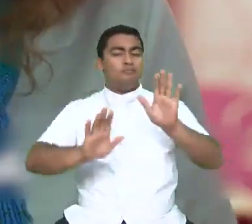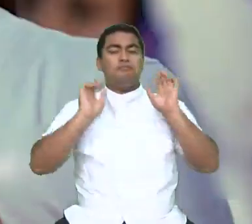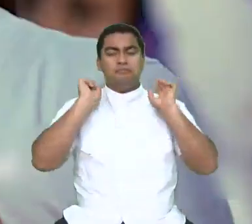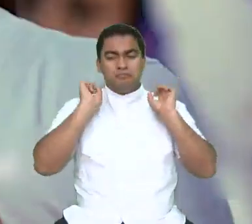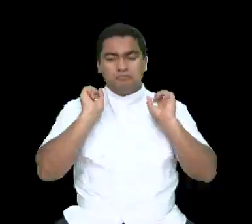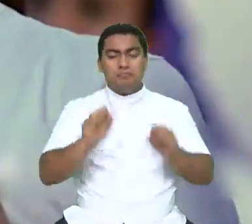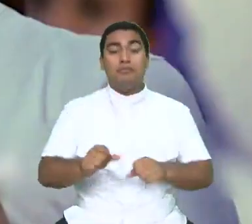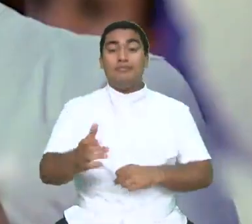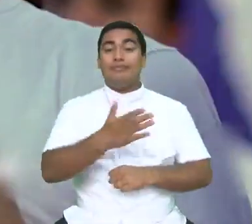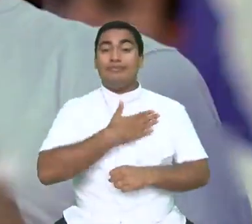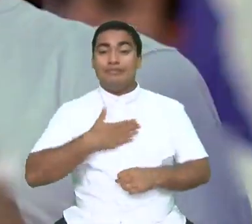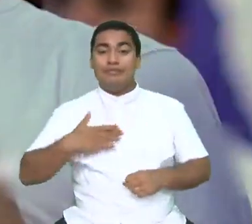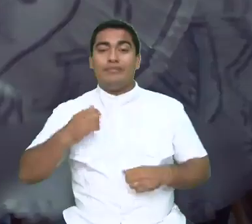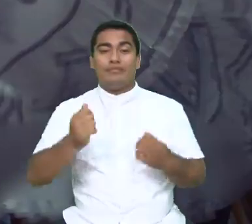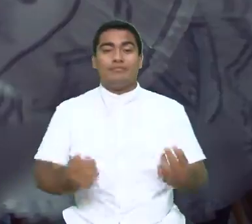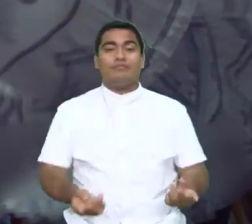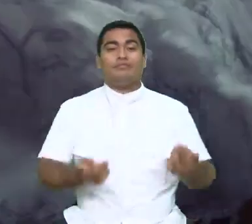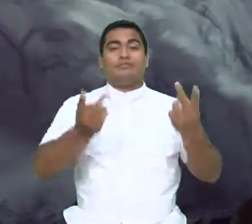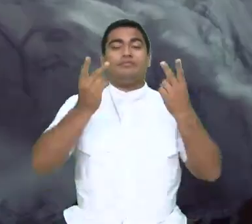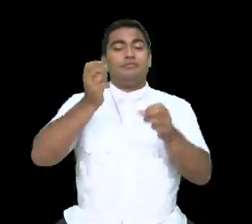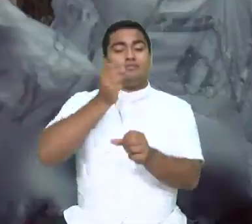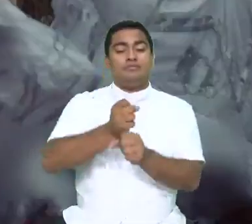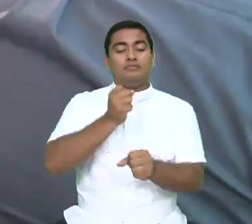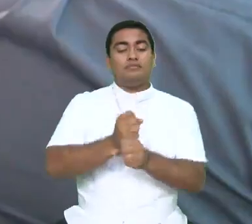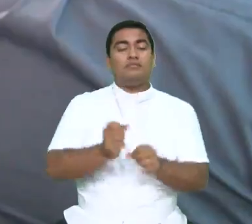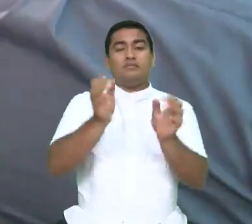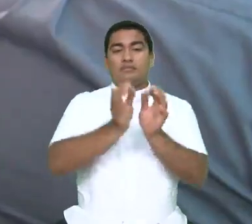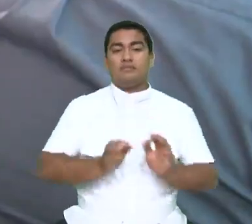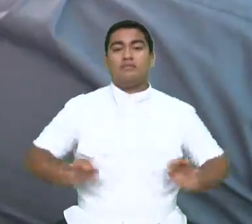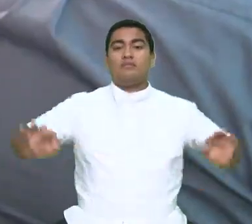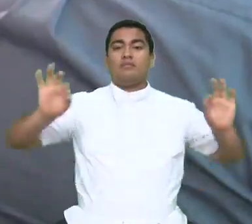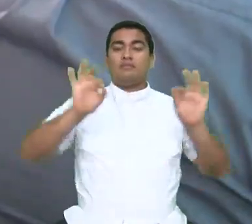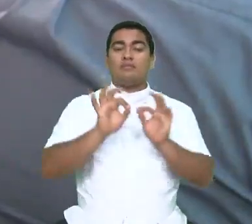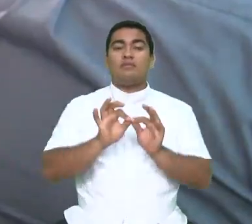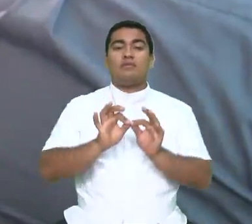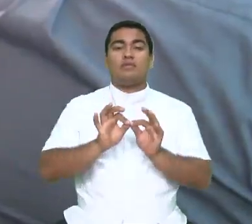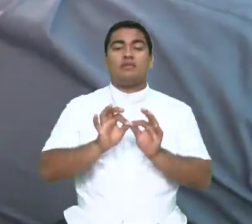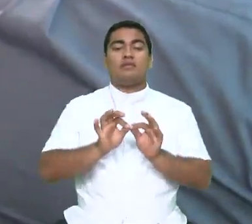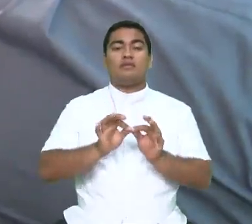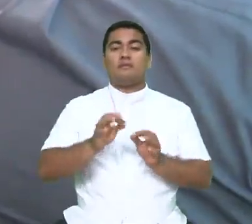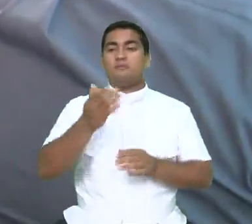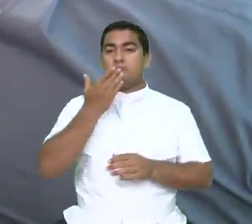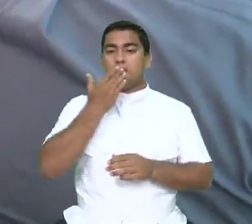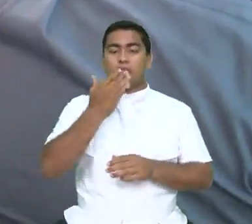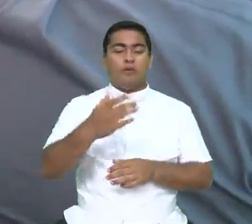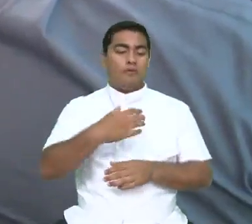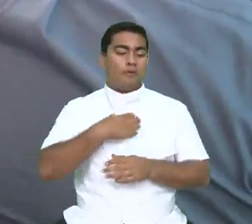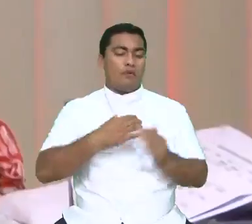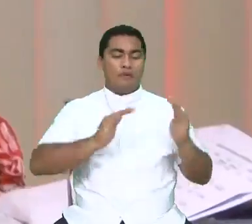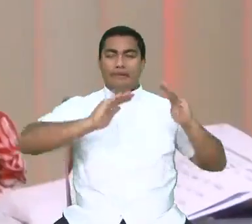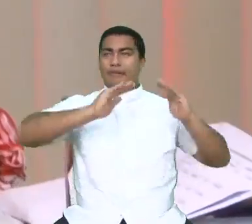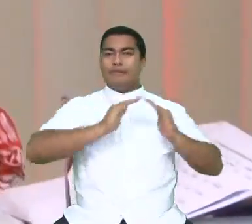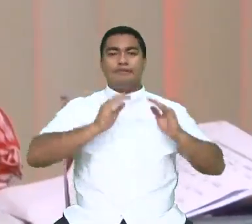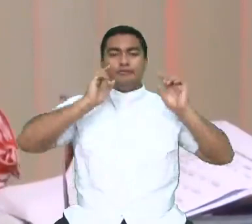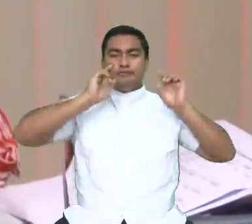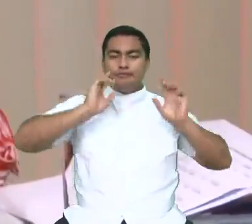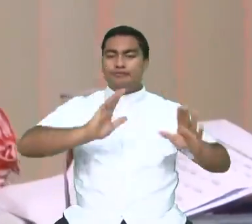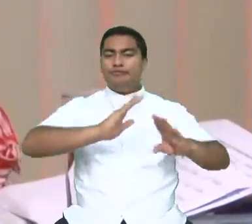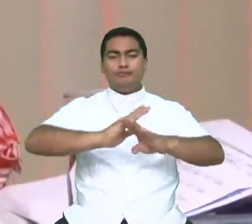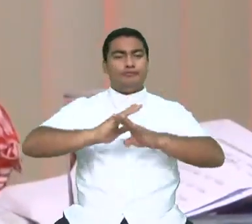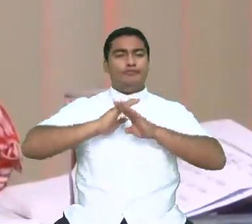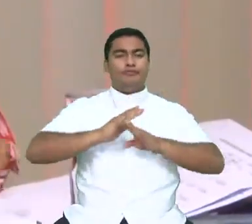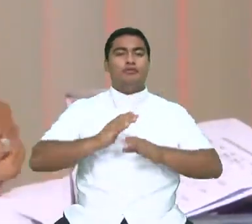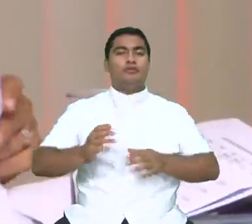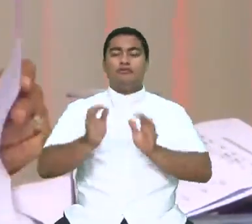tener mejores condiciones de vida, trabajo y, sobre todo, estabilidad y seguridad dentro de sus hogares y en compañía